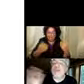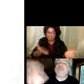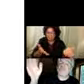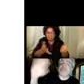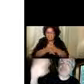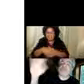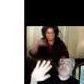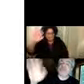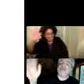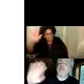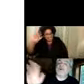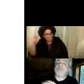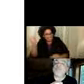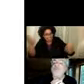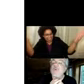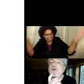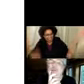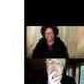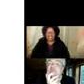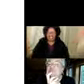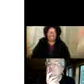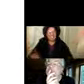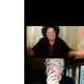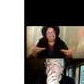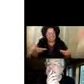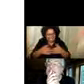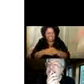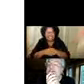¿Dónde se encuentran? ¿Dónde están. Por favor, saluden a todos.